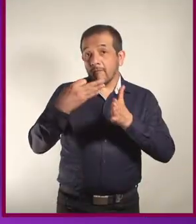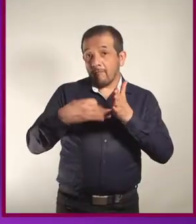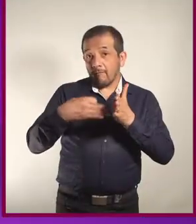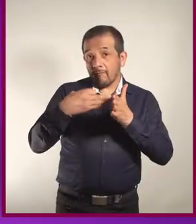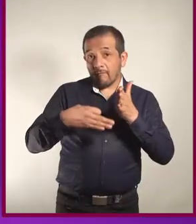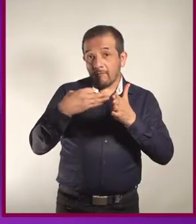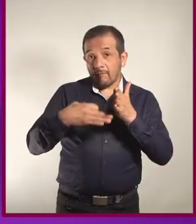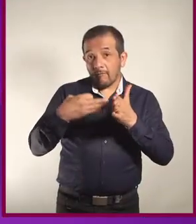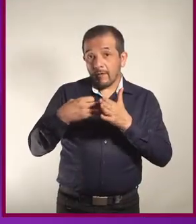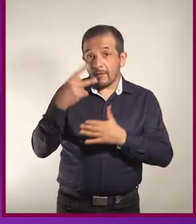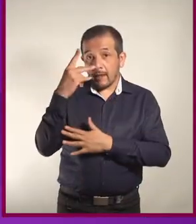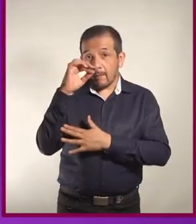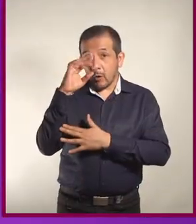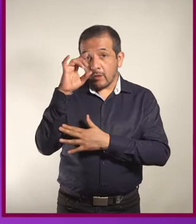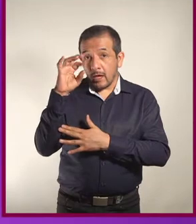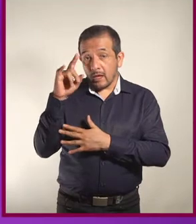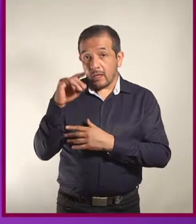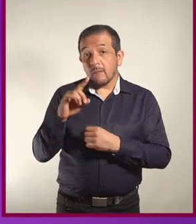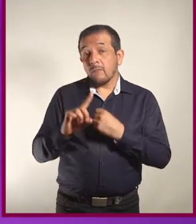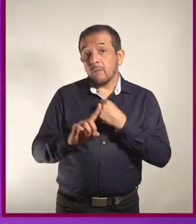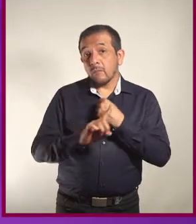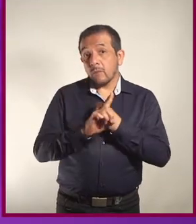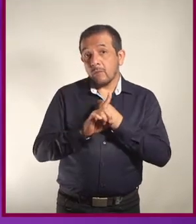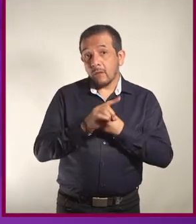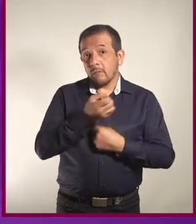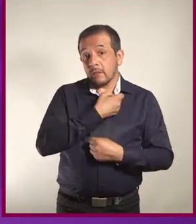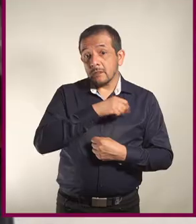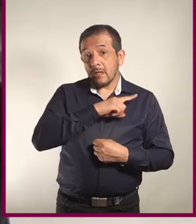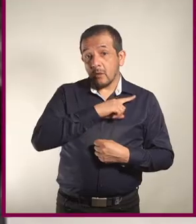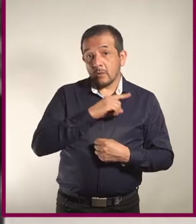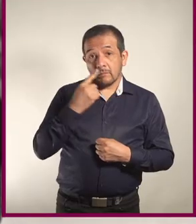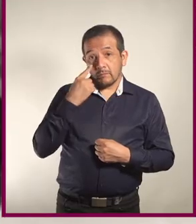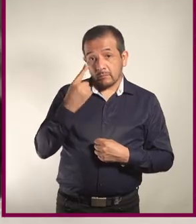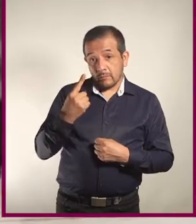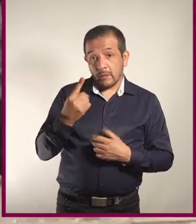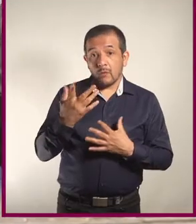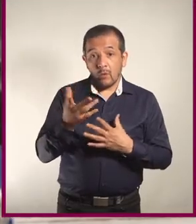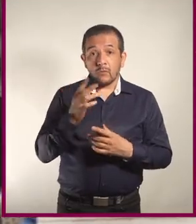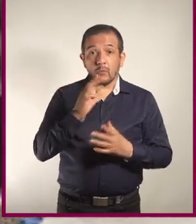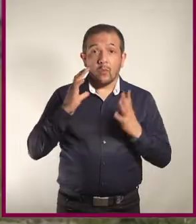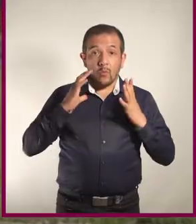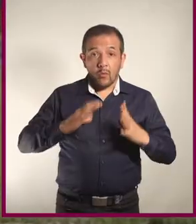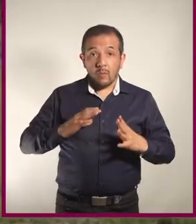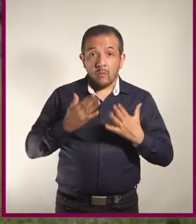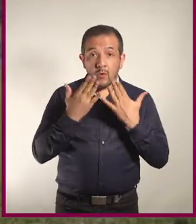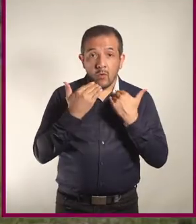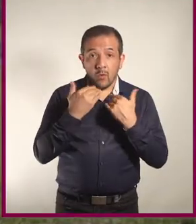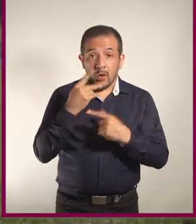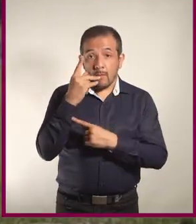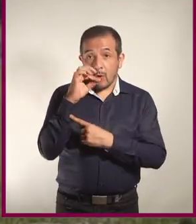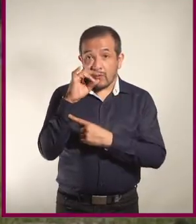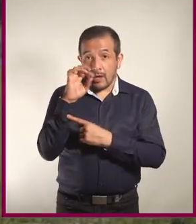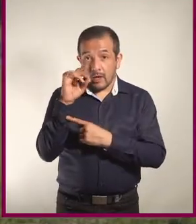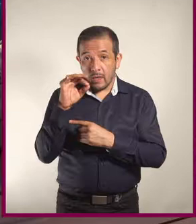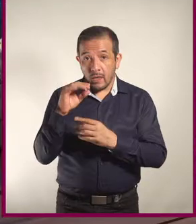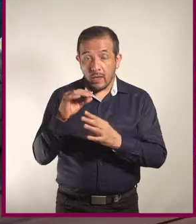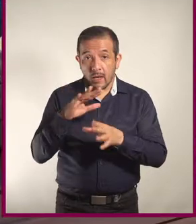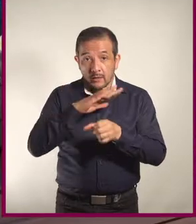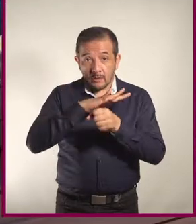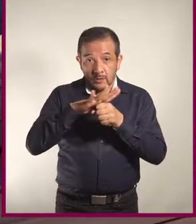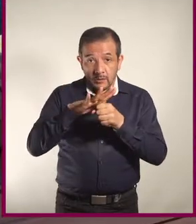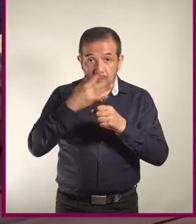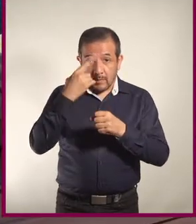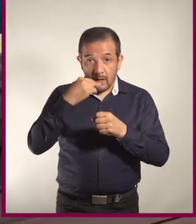La falta de proteínas también puede convertirse en un problema de salud. Entre las señales que nos indican que nuestro organismo no está recibiendo